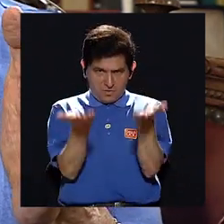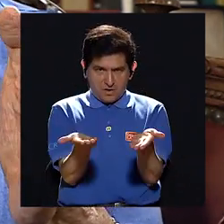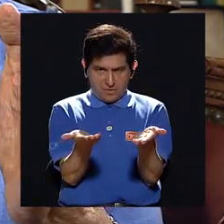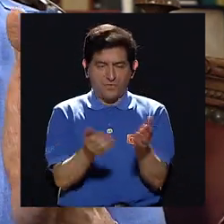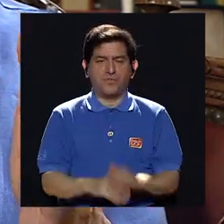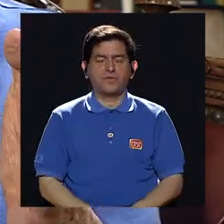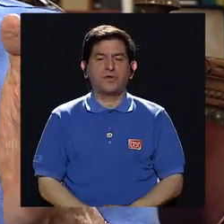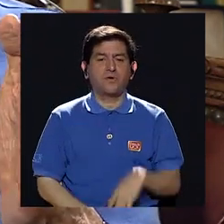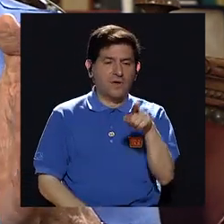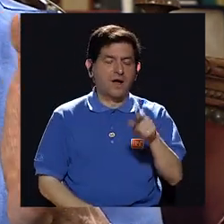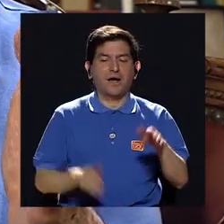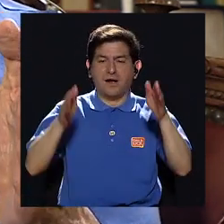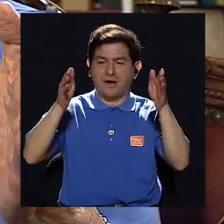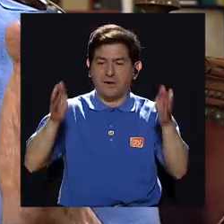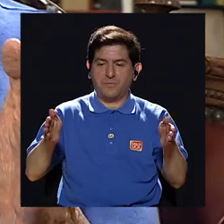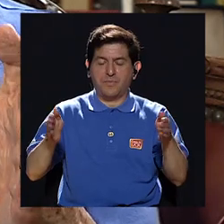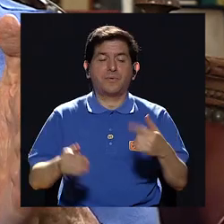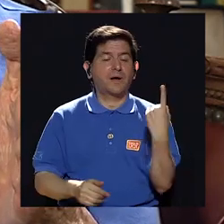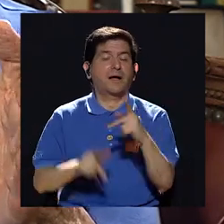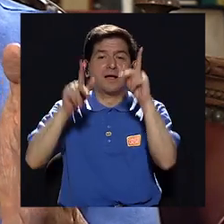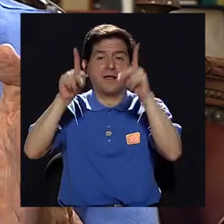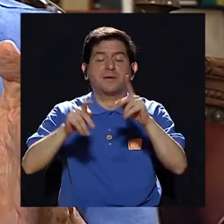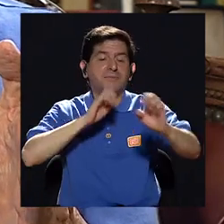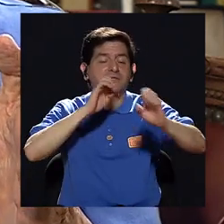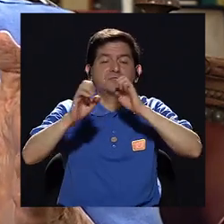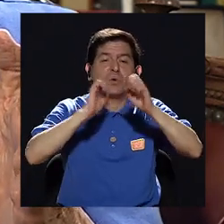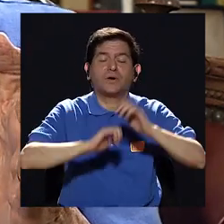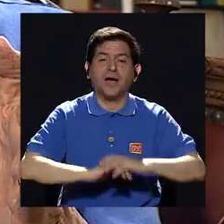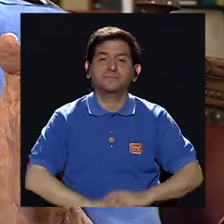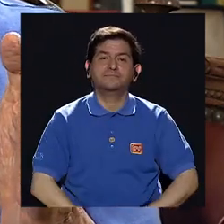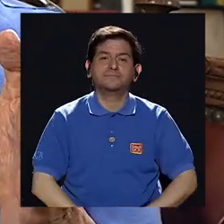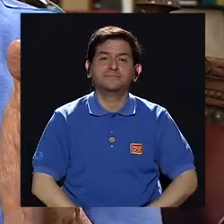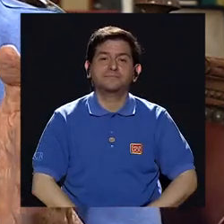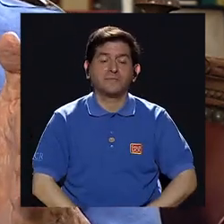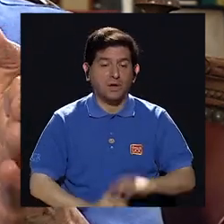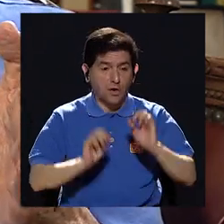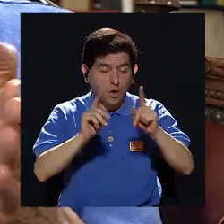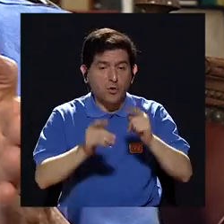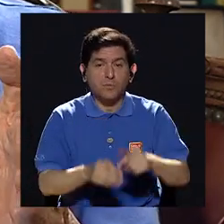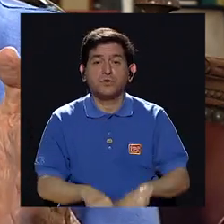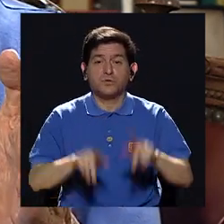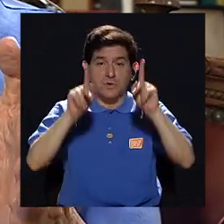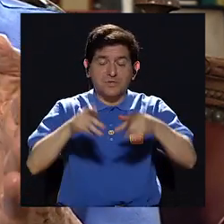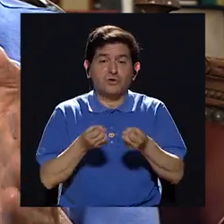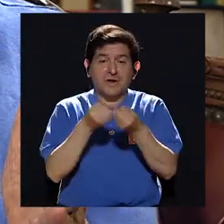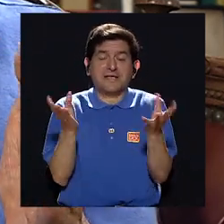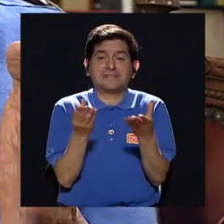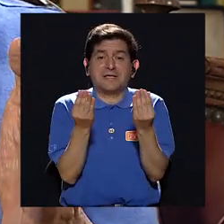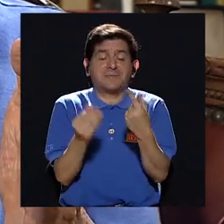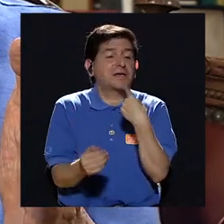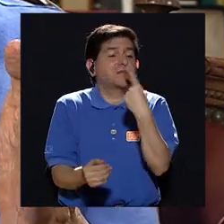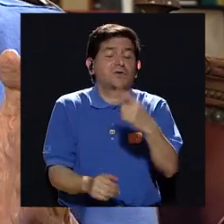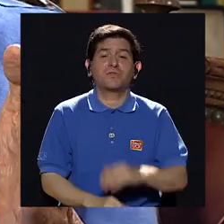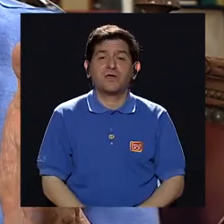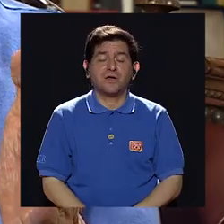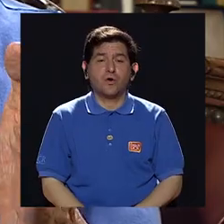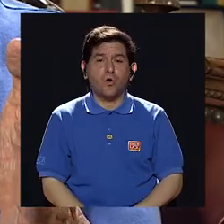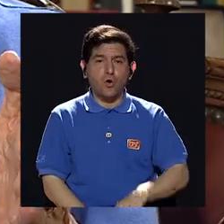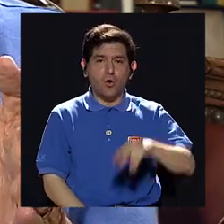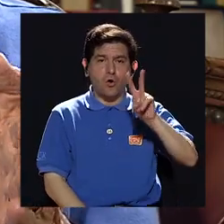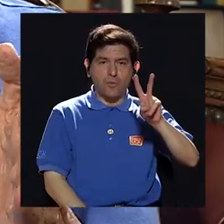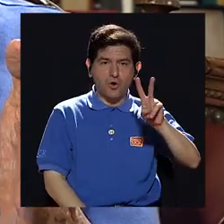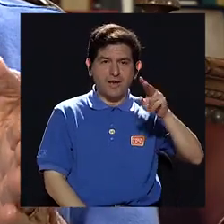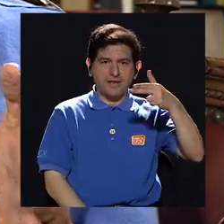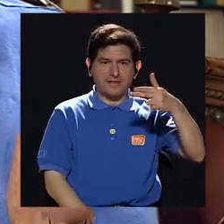la urna a cada persona entrevistada y esa persona sin ningún temor decía que doña